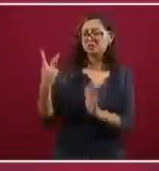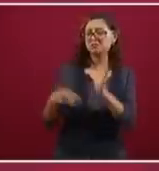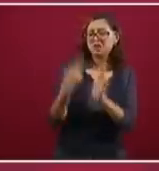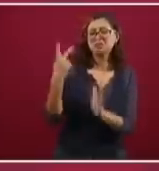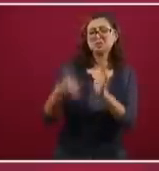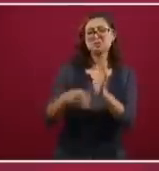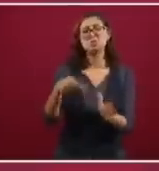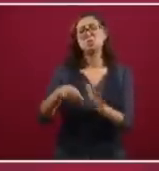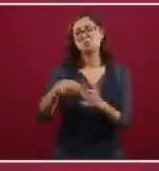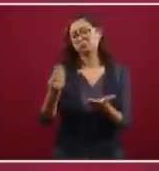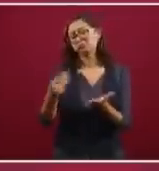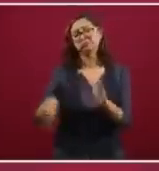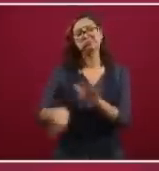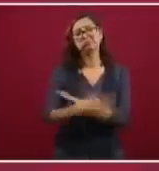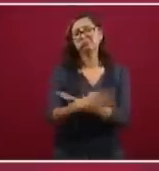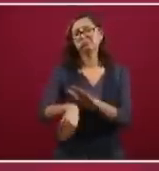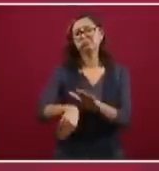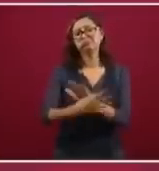algunos